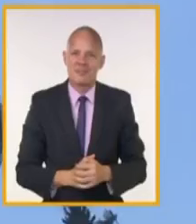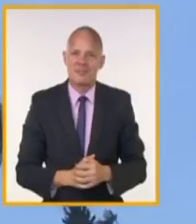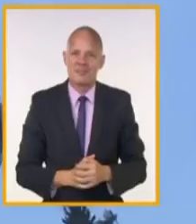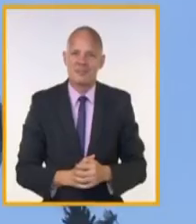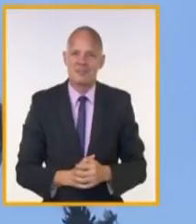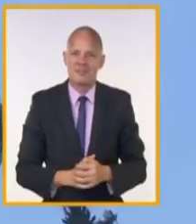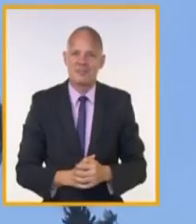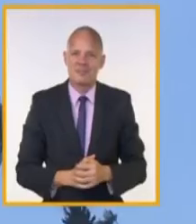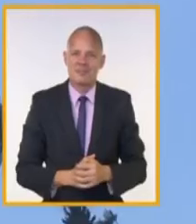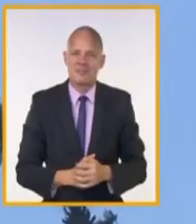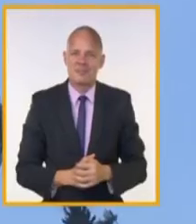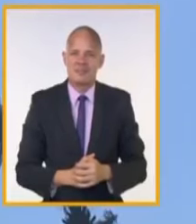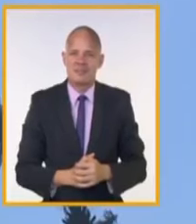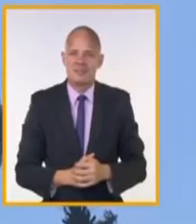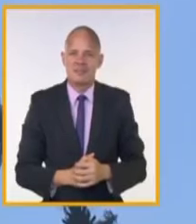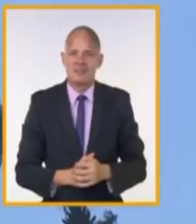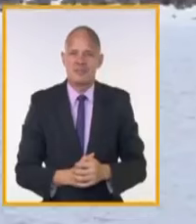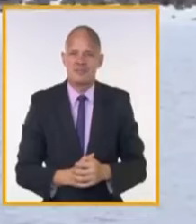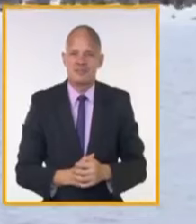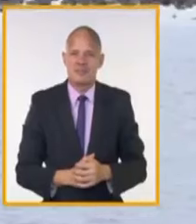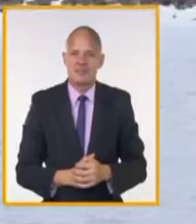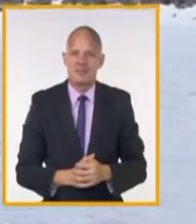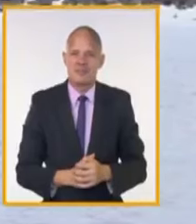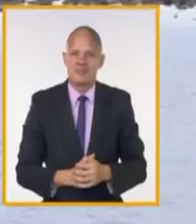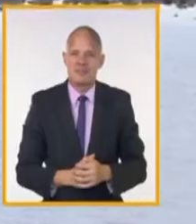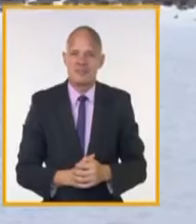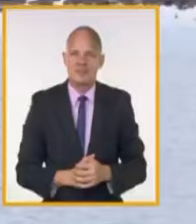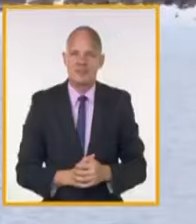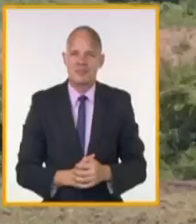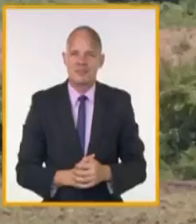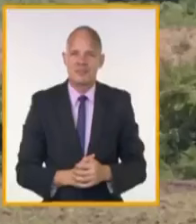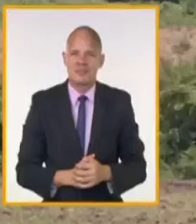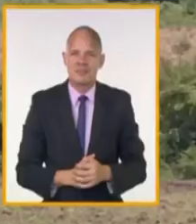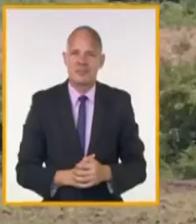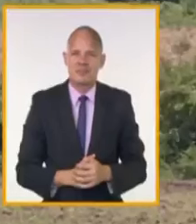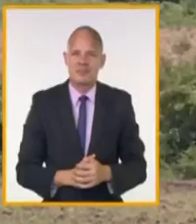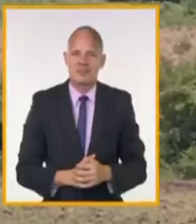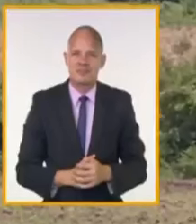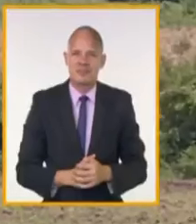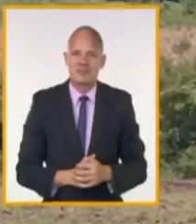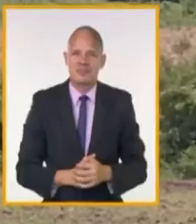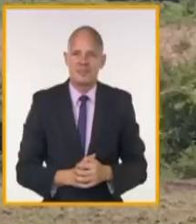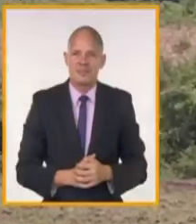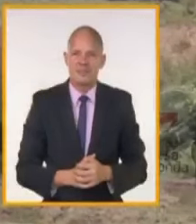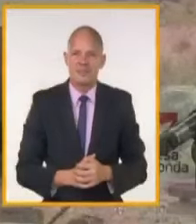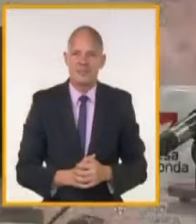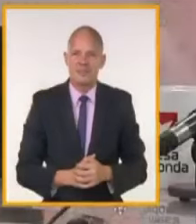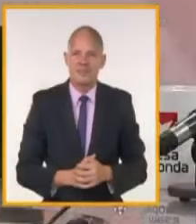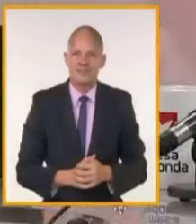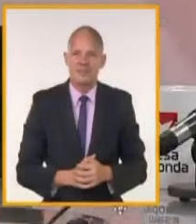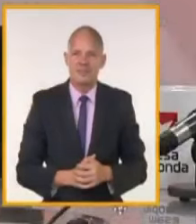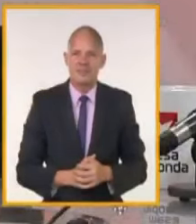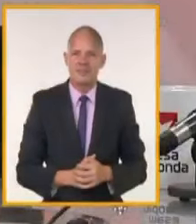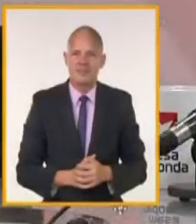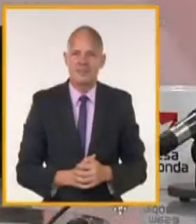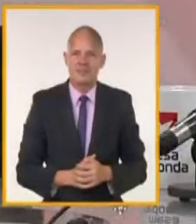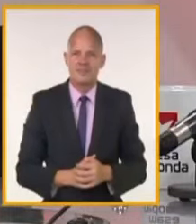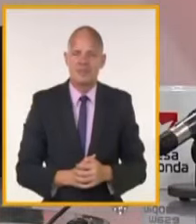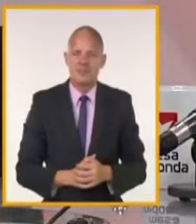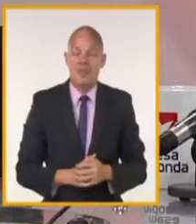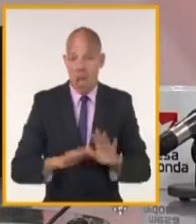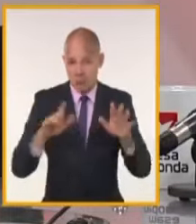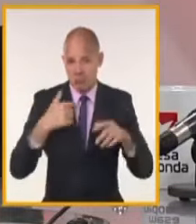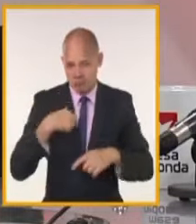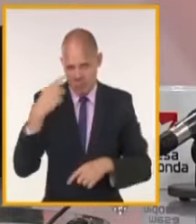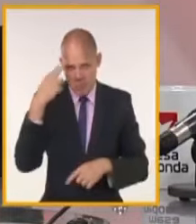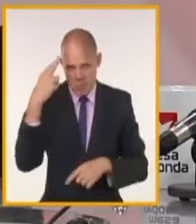Oviedo Alberto dumas y Bernardo Espinoza canal cubano de noticias Esto me hizo recordar cuando